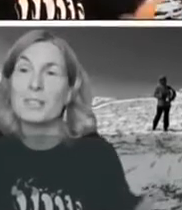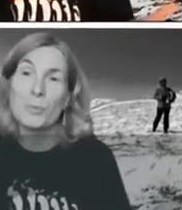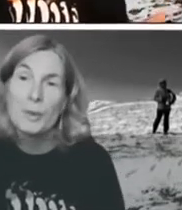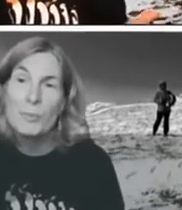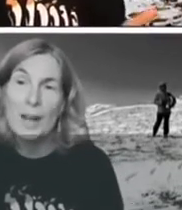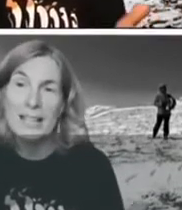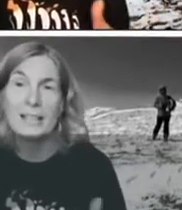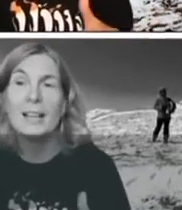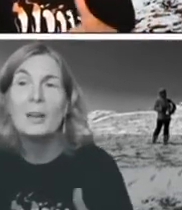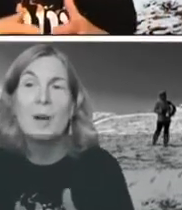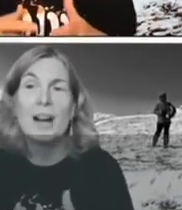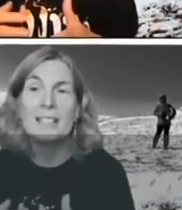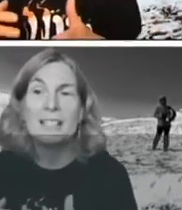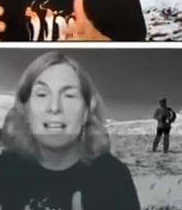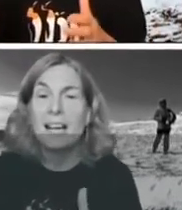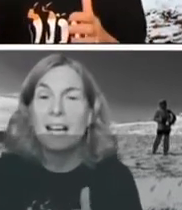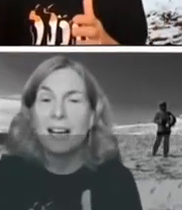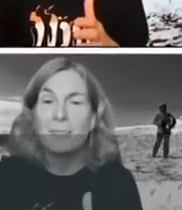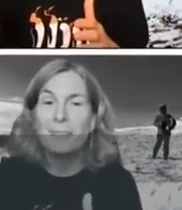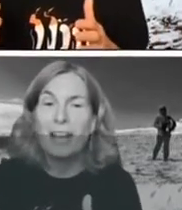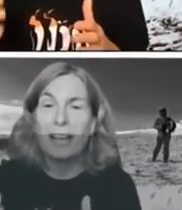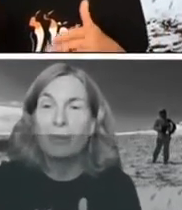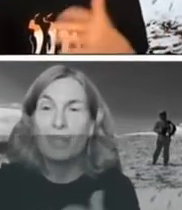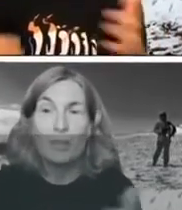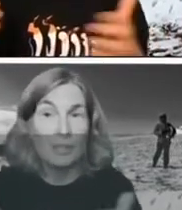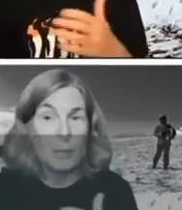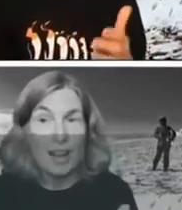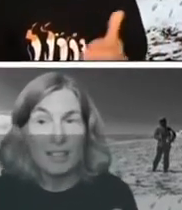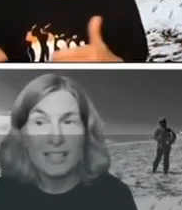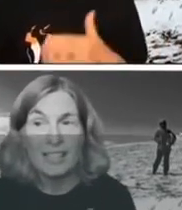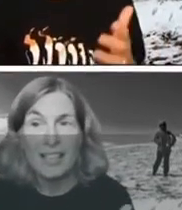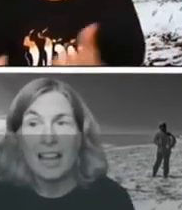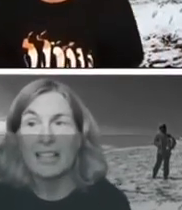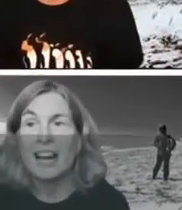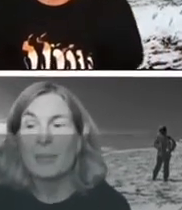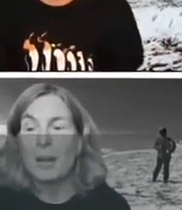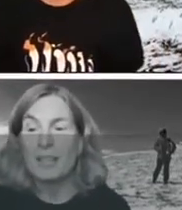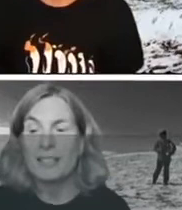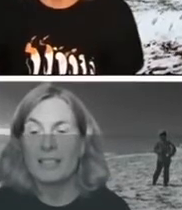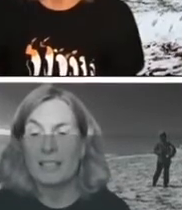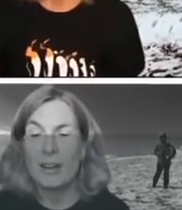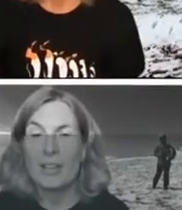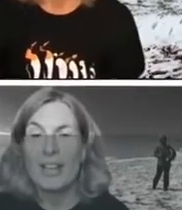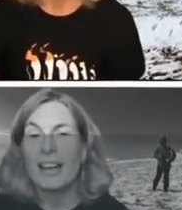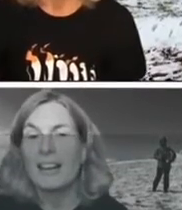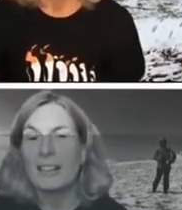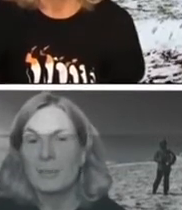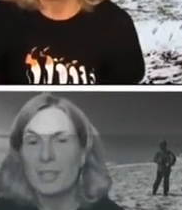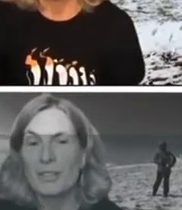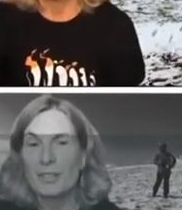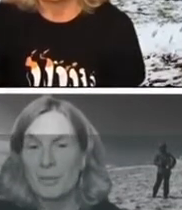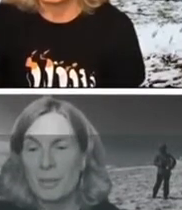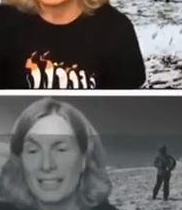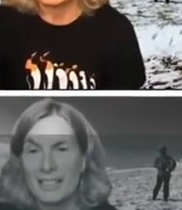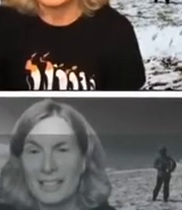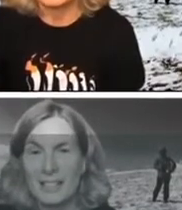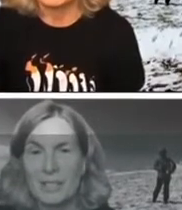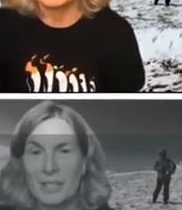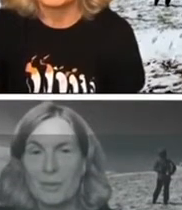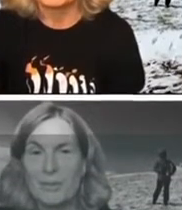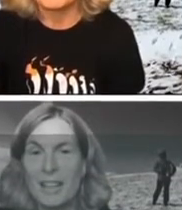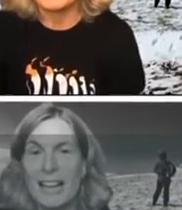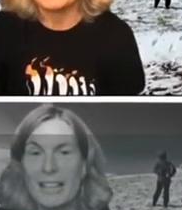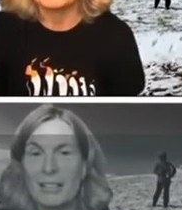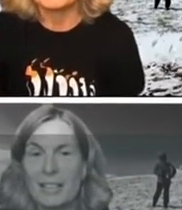de ese aumento de calor y disponibilidad de agua. Pero no todas son buenas noticias. En el Océano